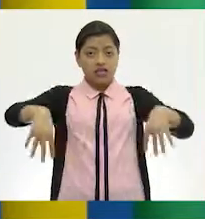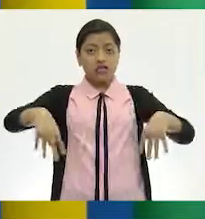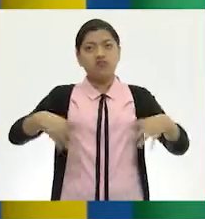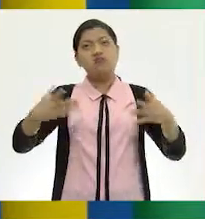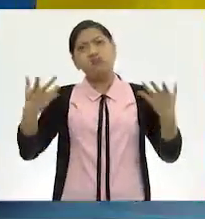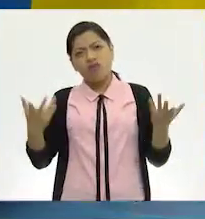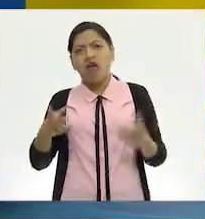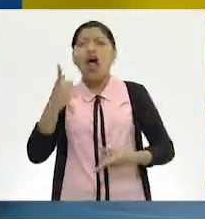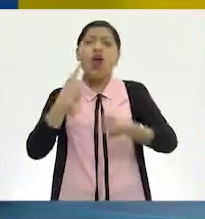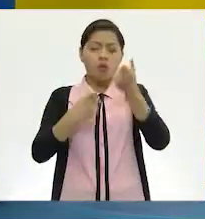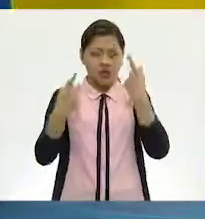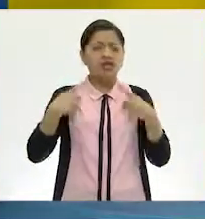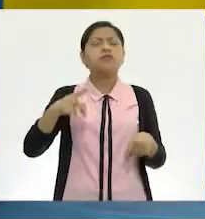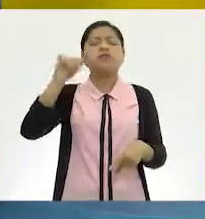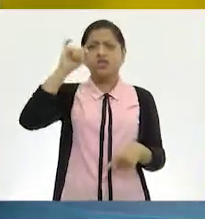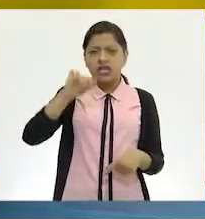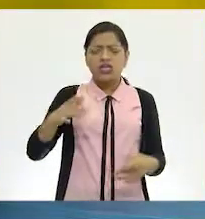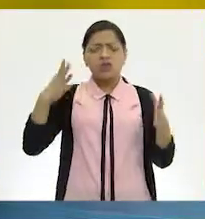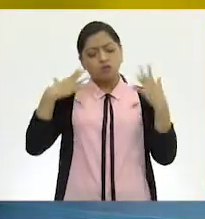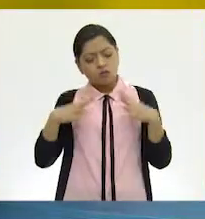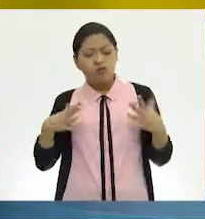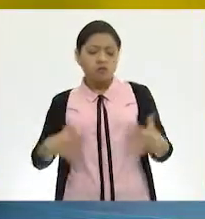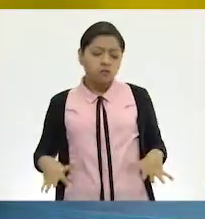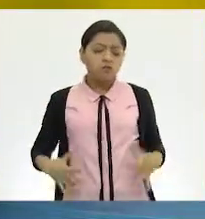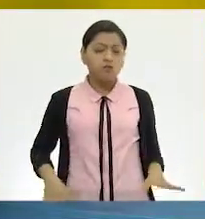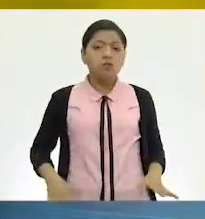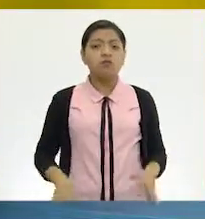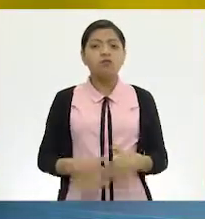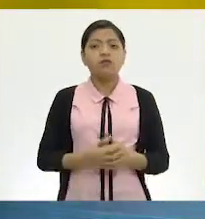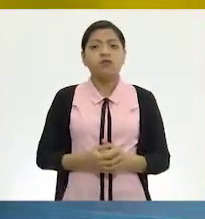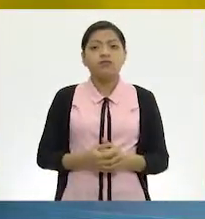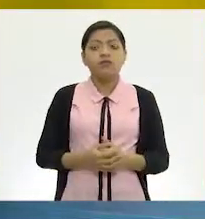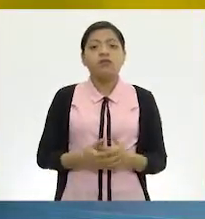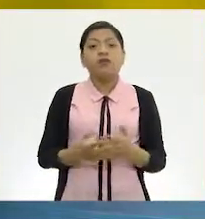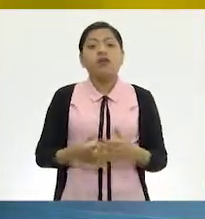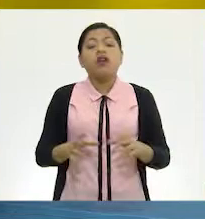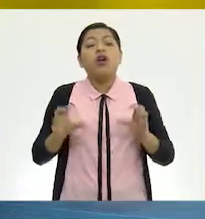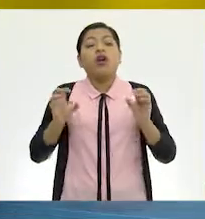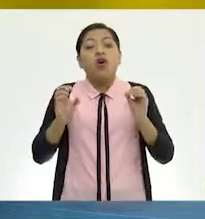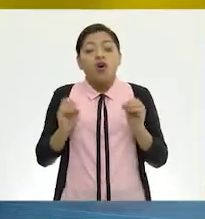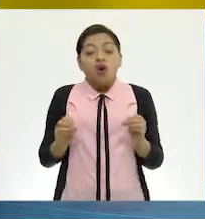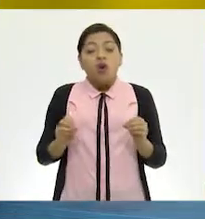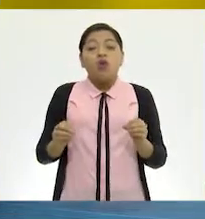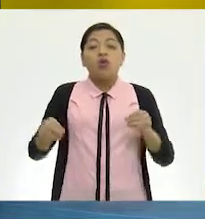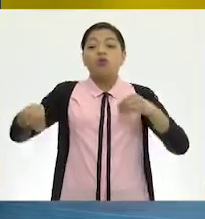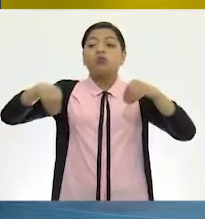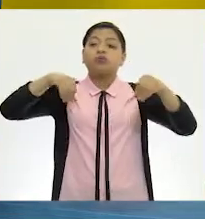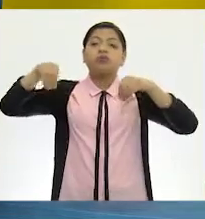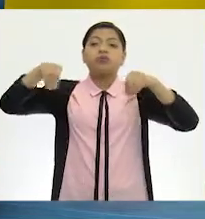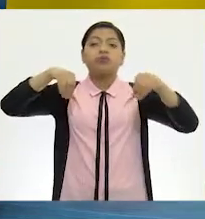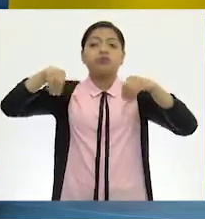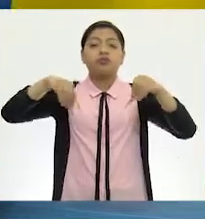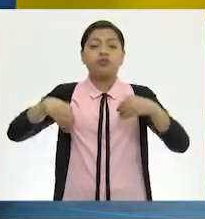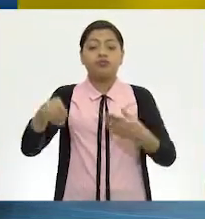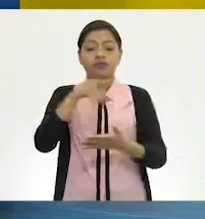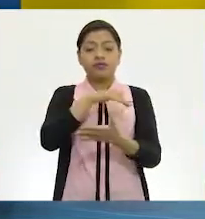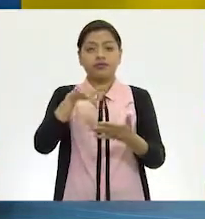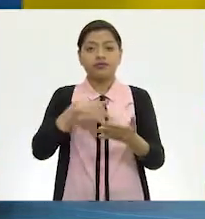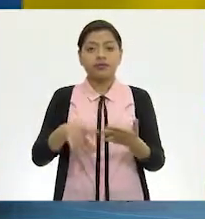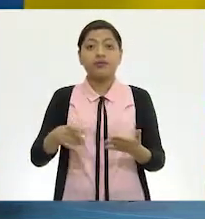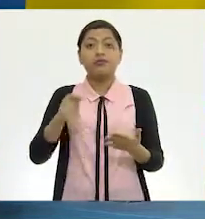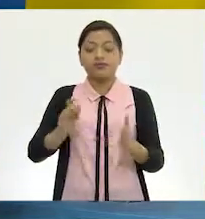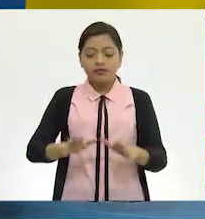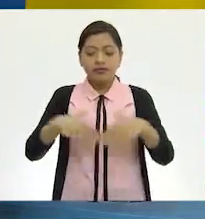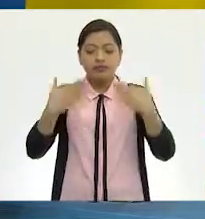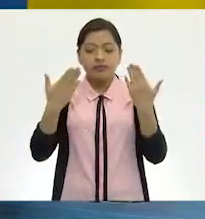quienes sí lo hacen, hay quienes lo hacen pequeños movimientos, aunque normalmente la lectura en atril es como su nombre lo